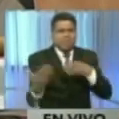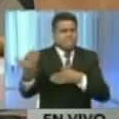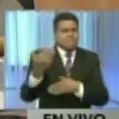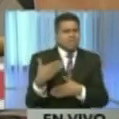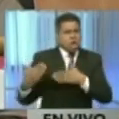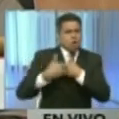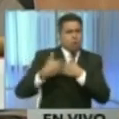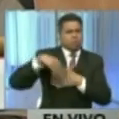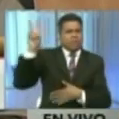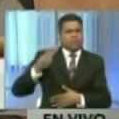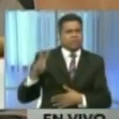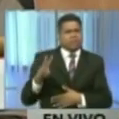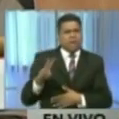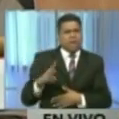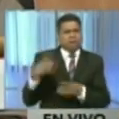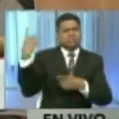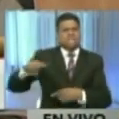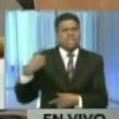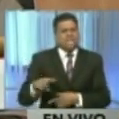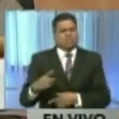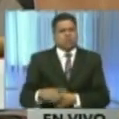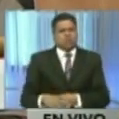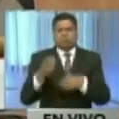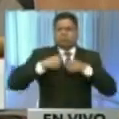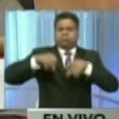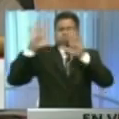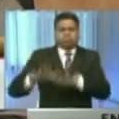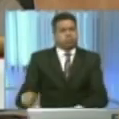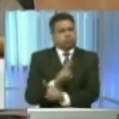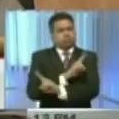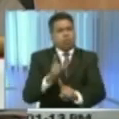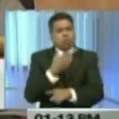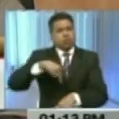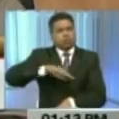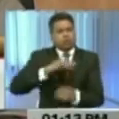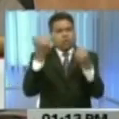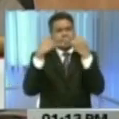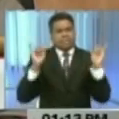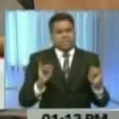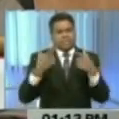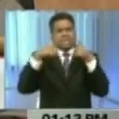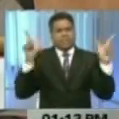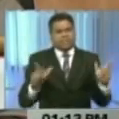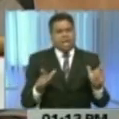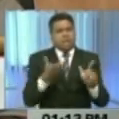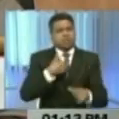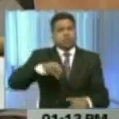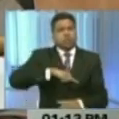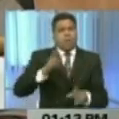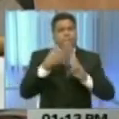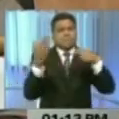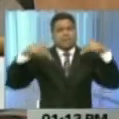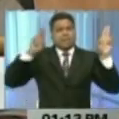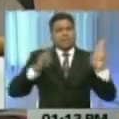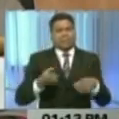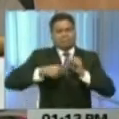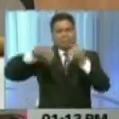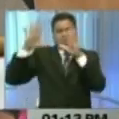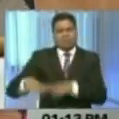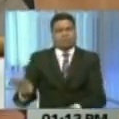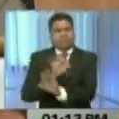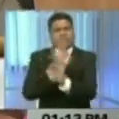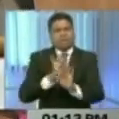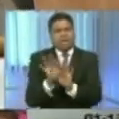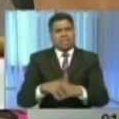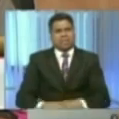derechos irrenunciables. Y para nosotros la soberanía, la independencia, la libertad y la paz son derechos irrenunciables. Con